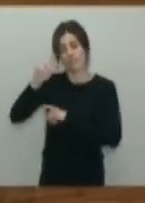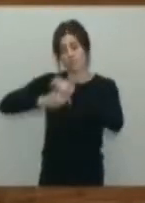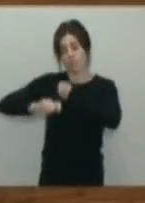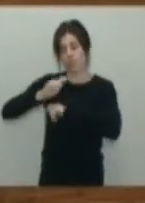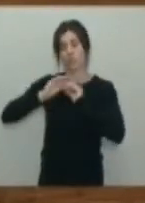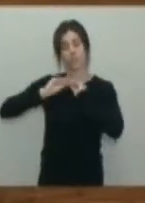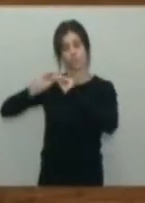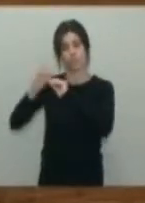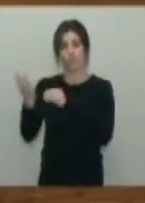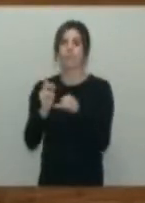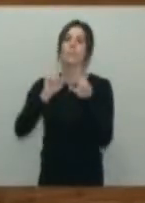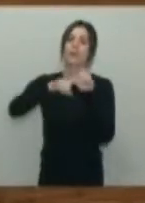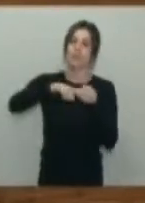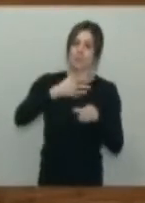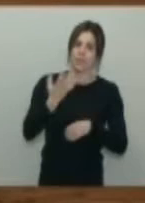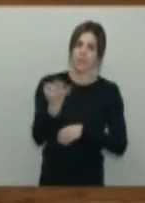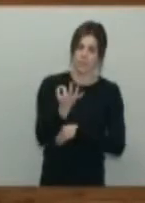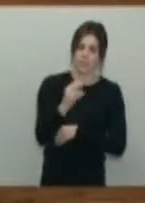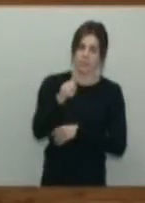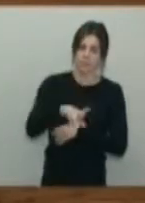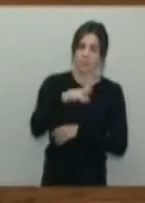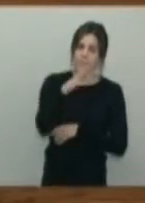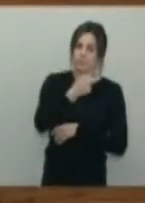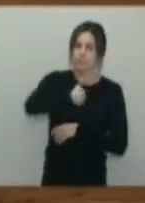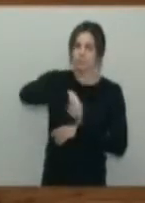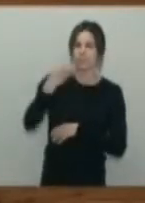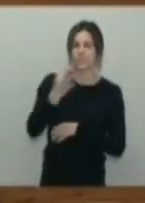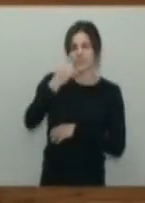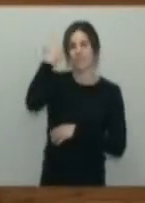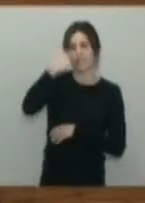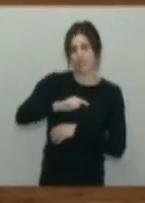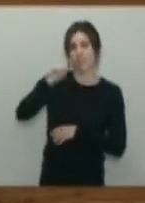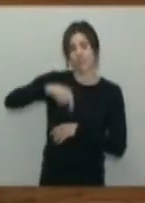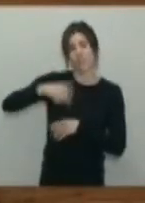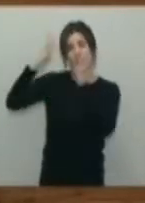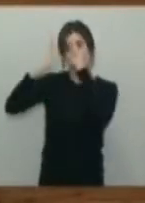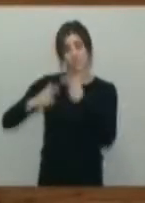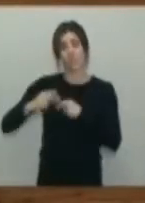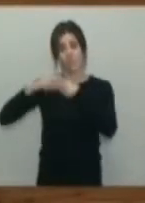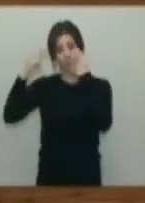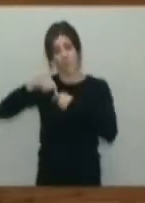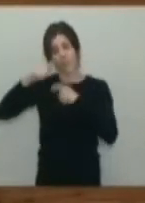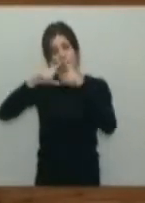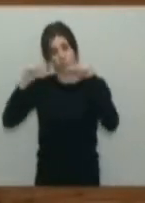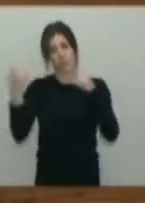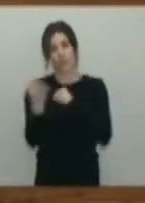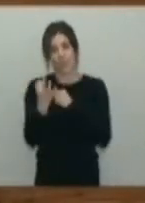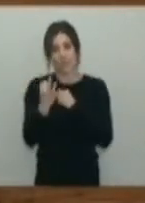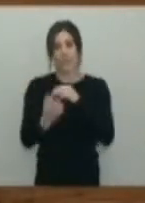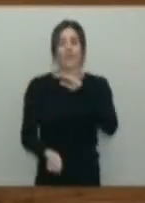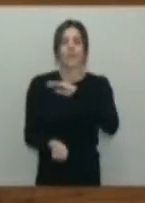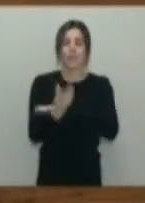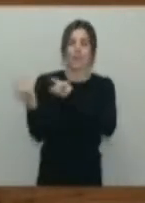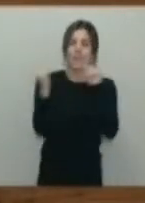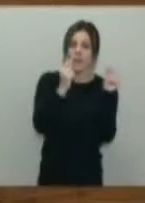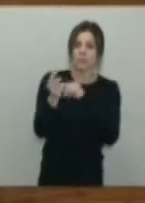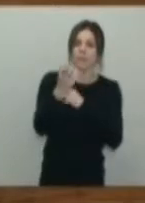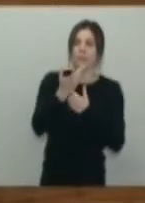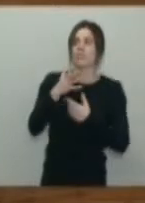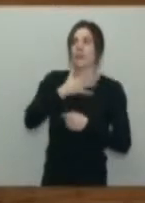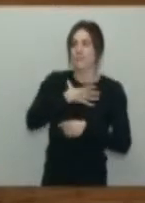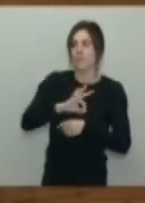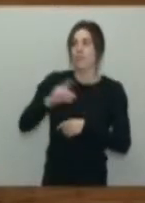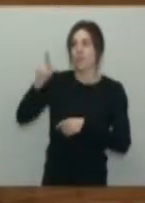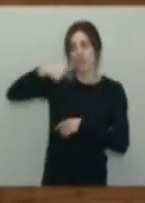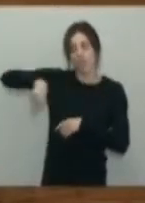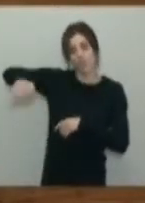conscientes de esto y ser capaces, desde la Administración asturiana, de crear instrumentos y cauces para el diálogo y la participación de estos nuevos agentes económicos